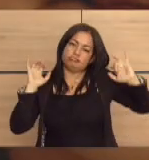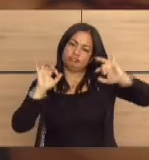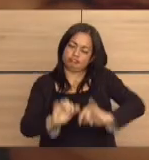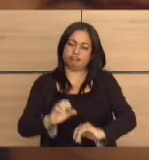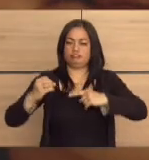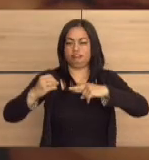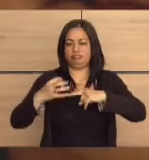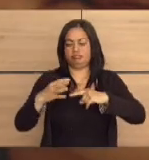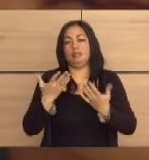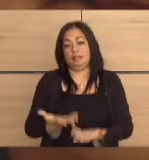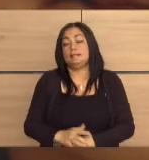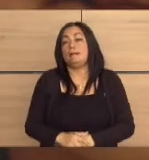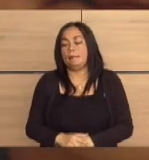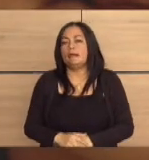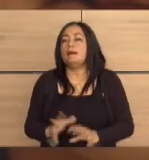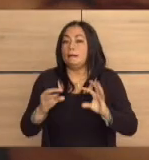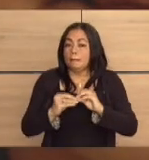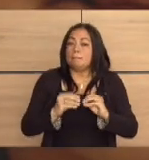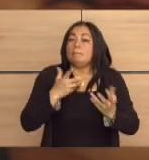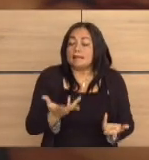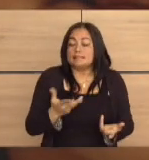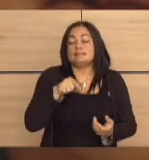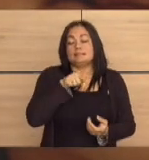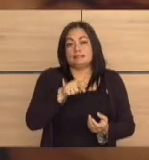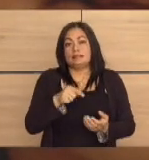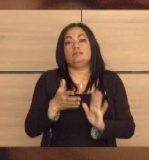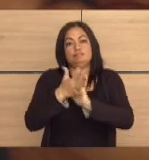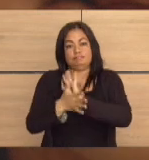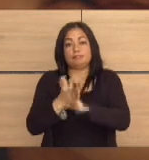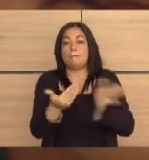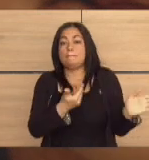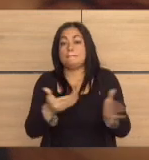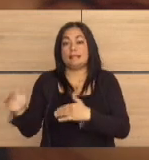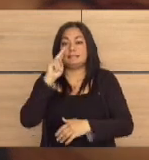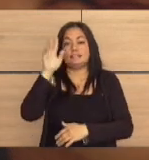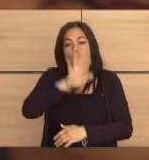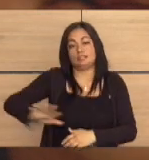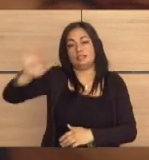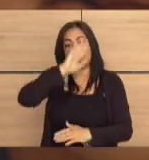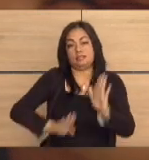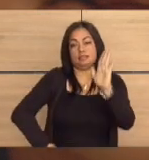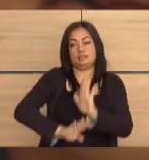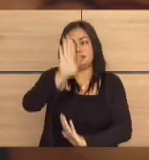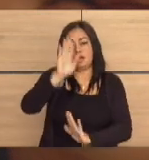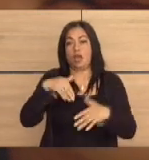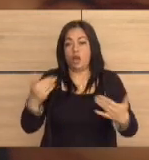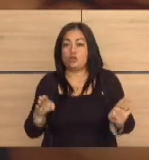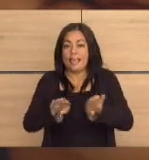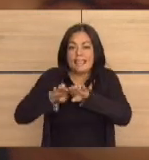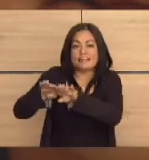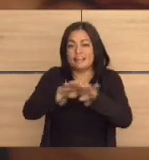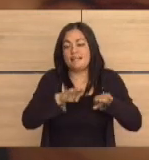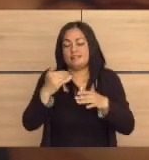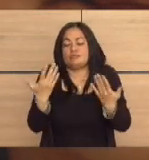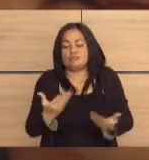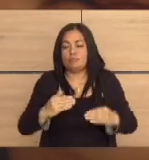historia, ética y ciudadanía. Como mencionaba, el Plan Nacional de Desarrollo, Pacto por Colombia, Pacto por la Equidad, lo conocen